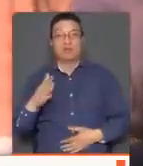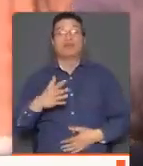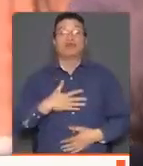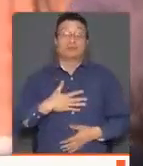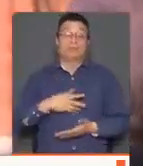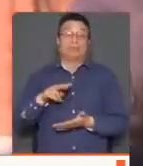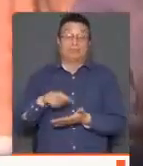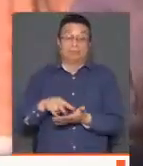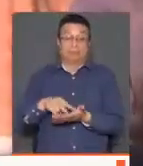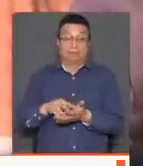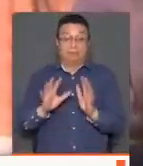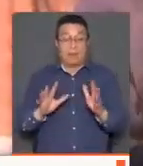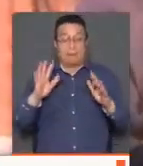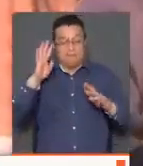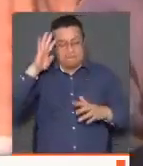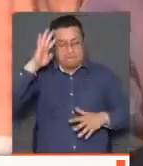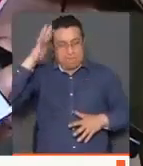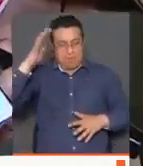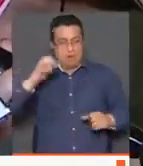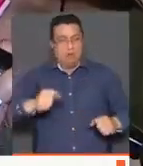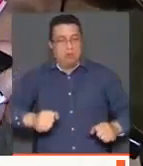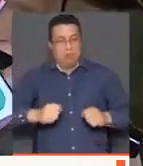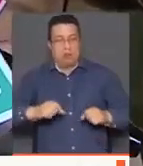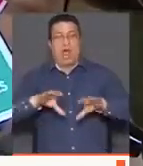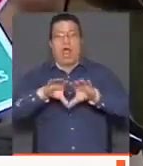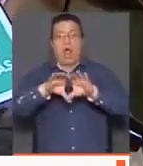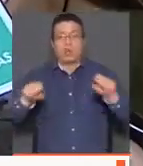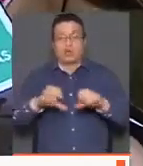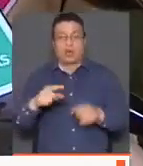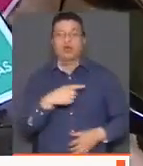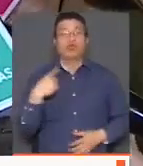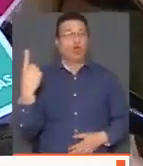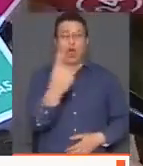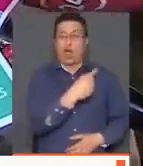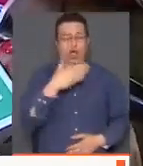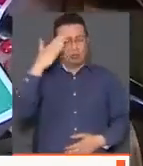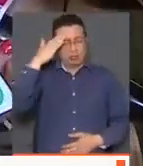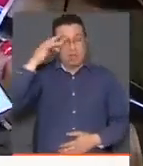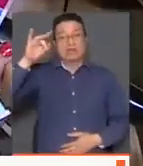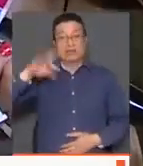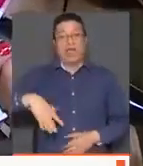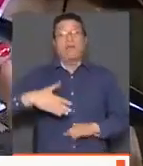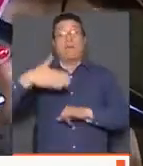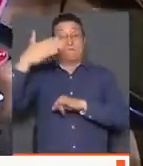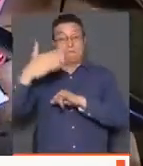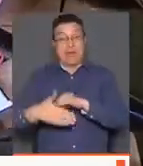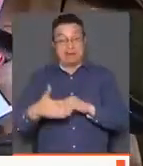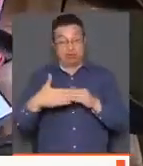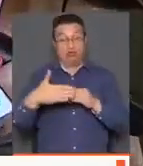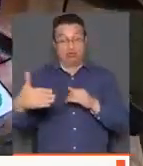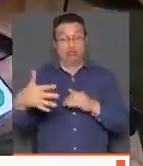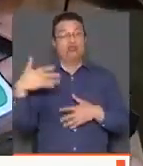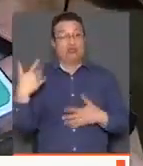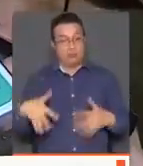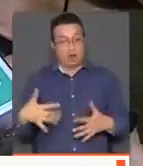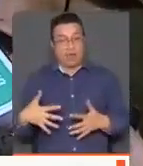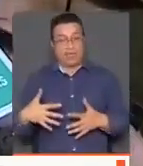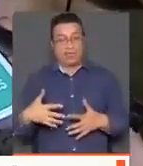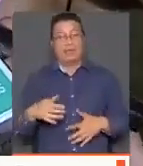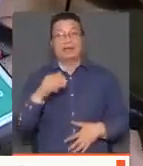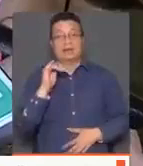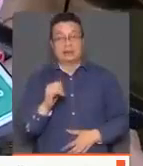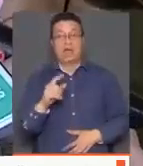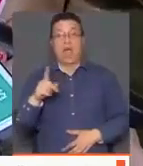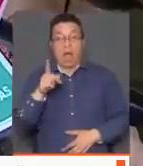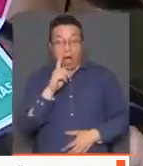tengamos la madurez y la capacidad de llegar a un acuerdo. Estamos todos muy conscientes de que el plazo aquí está apremiando. Hay